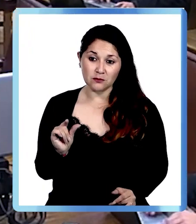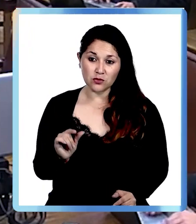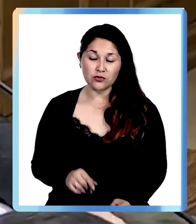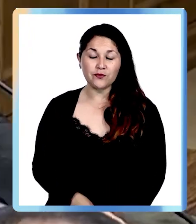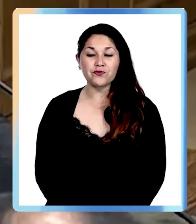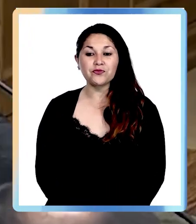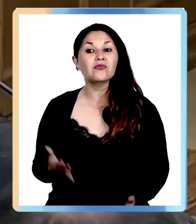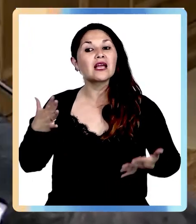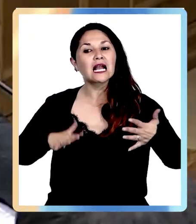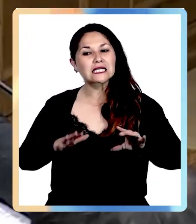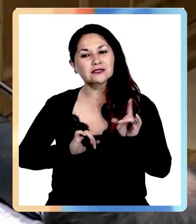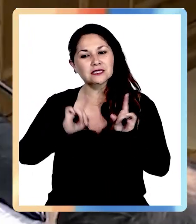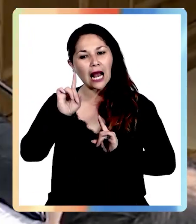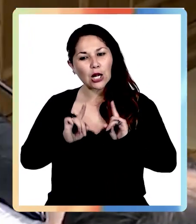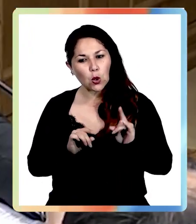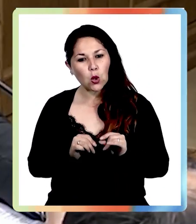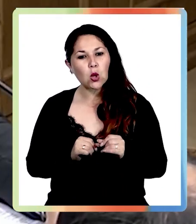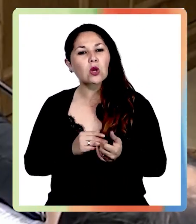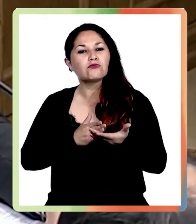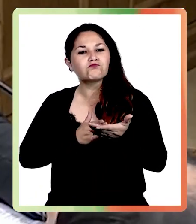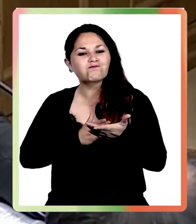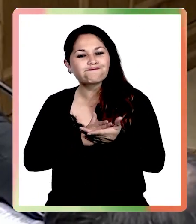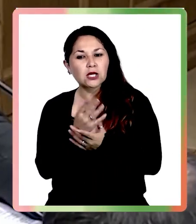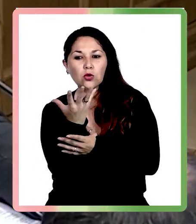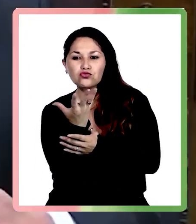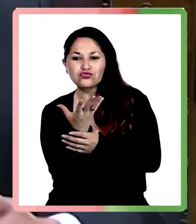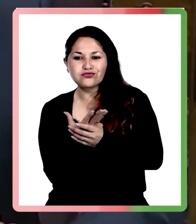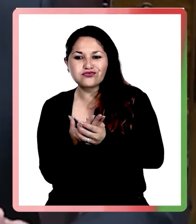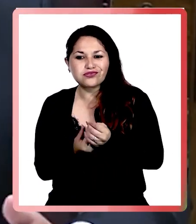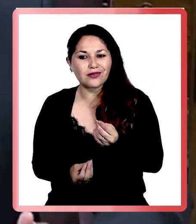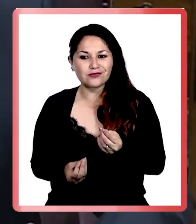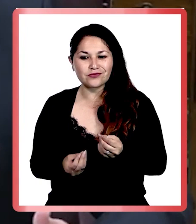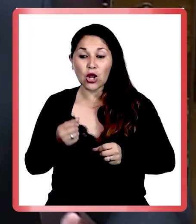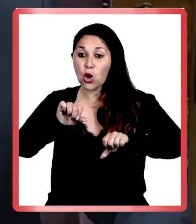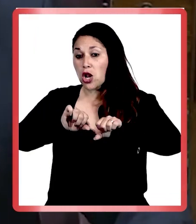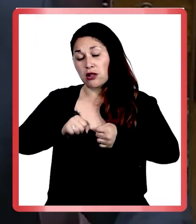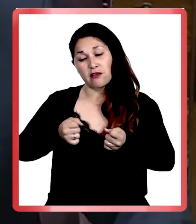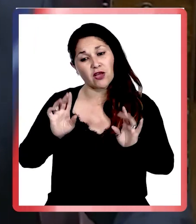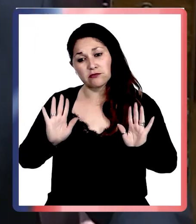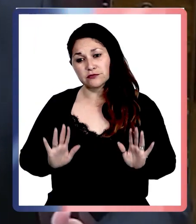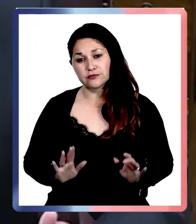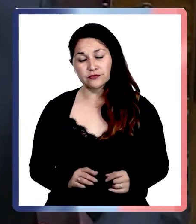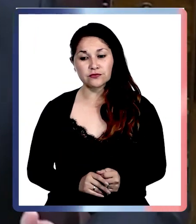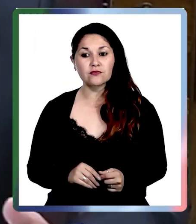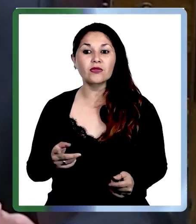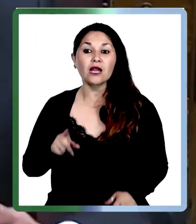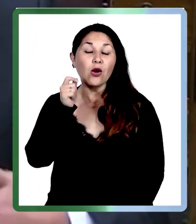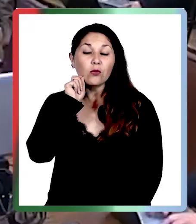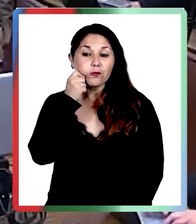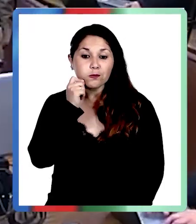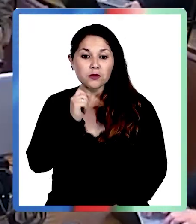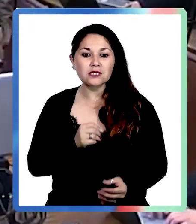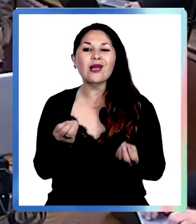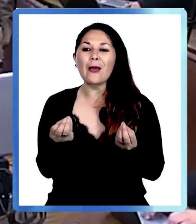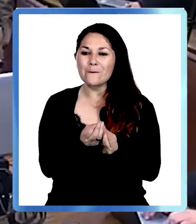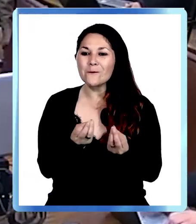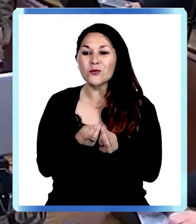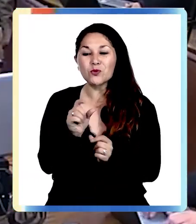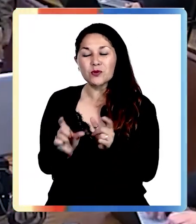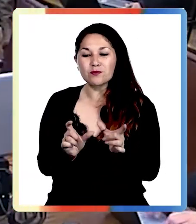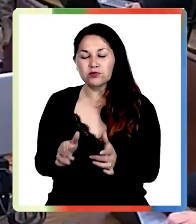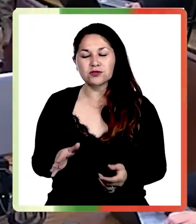poco, es probable que algunas comiencen a desaparecer o a quebrar. ¿Y qué significa esto? Obviamente que va a quedar gente